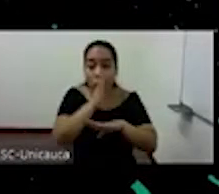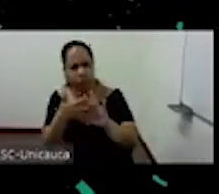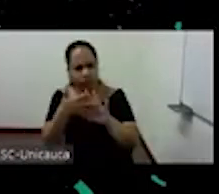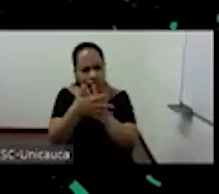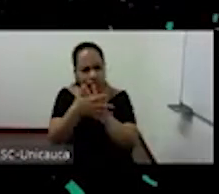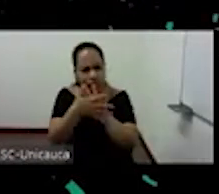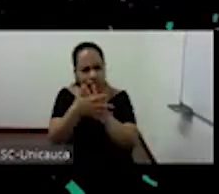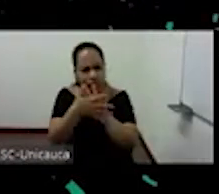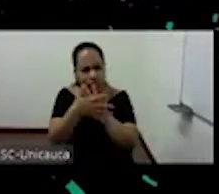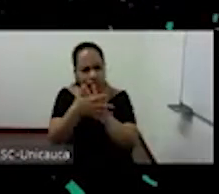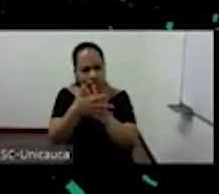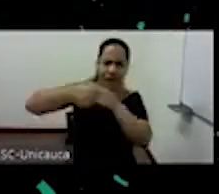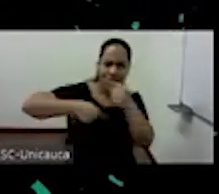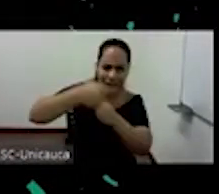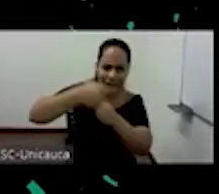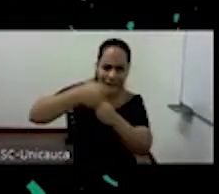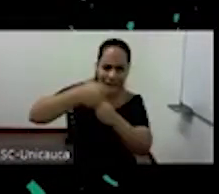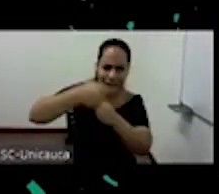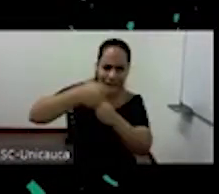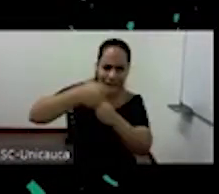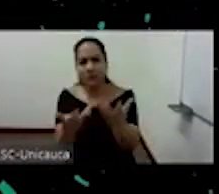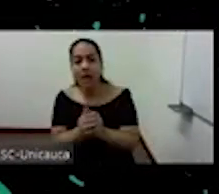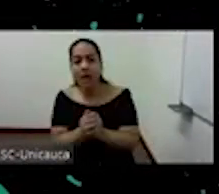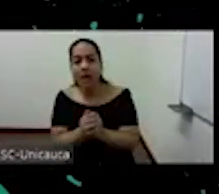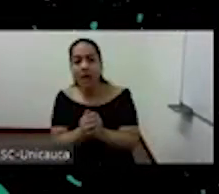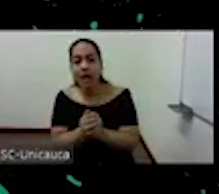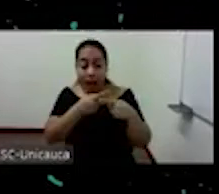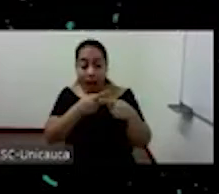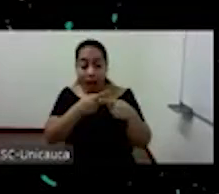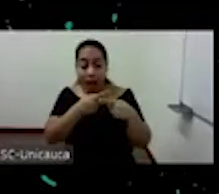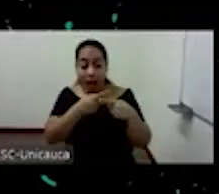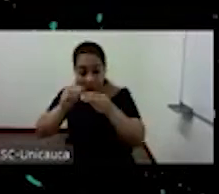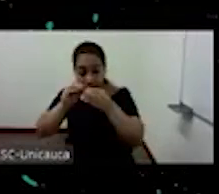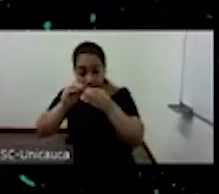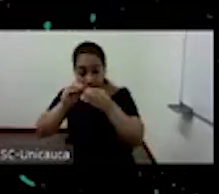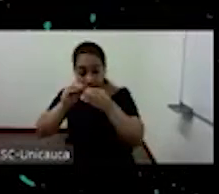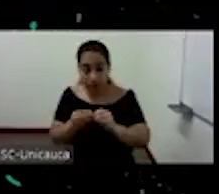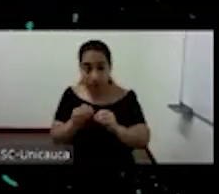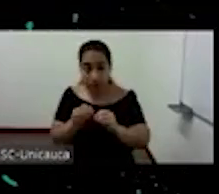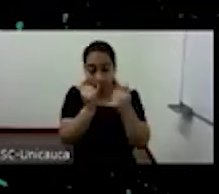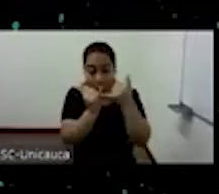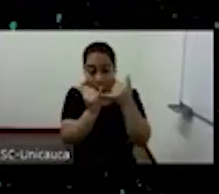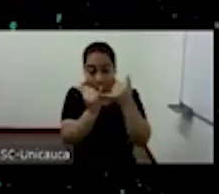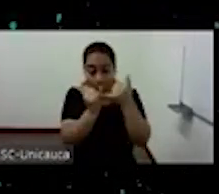generación en generación, en cuyo entramado, digamos, no existen